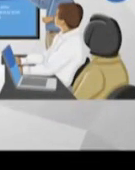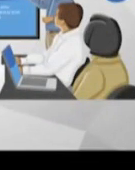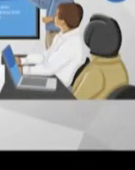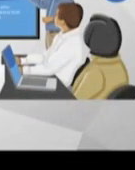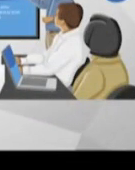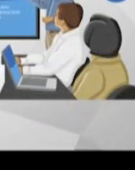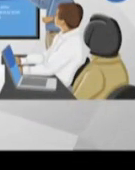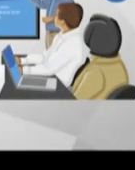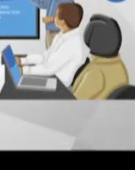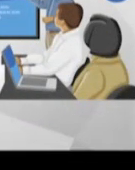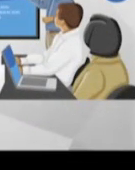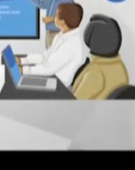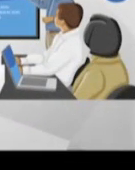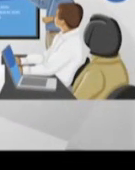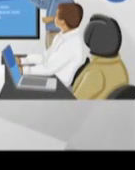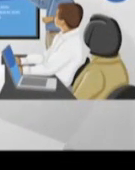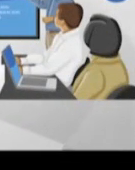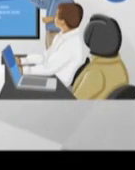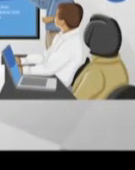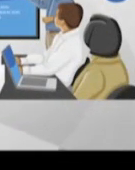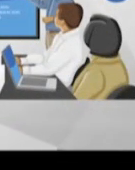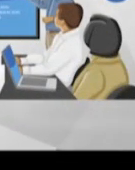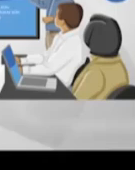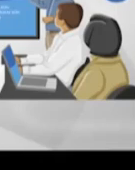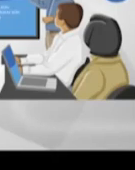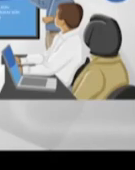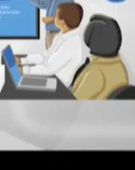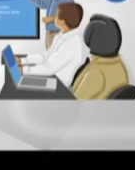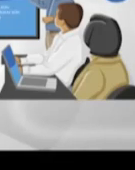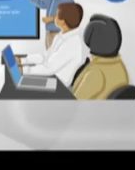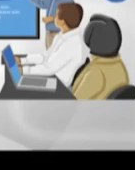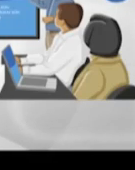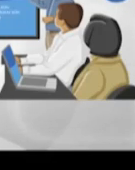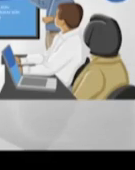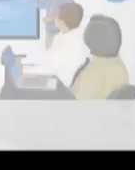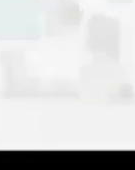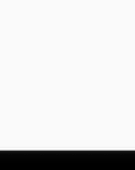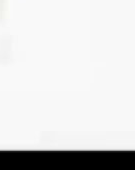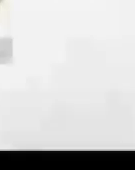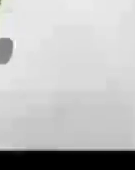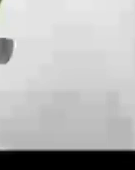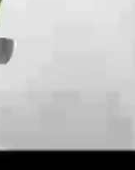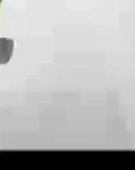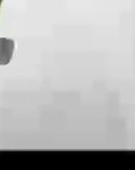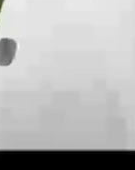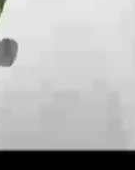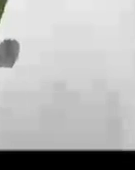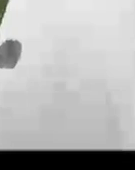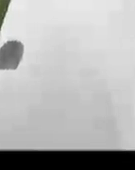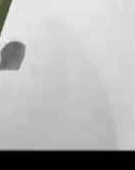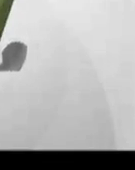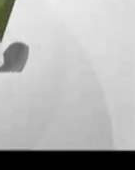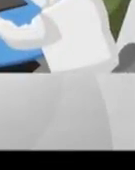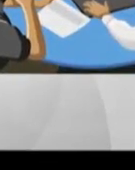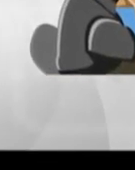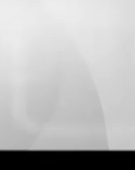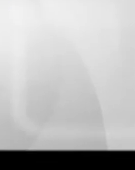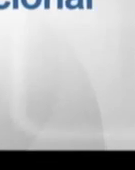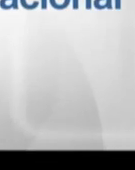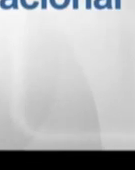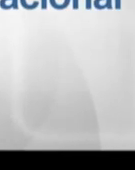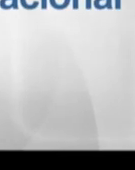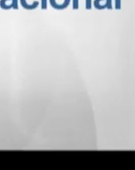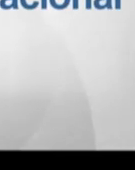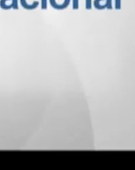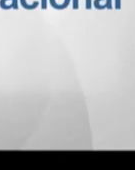únicamente para los medios comunitarios, de acuerdo a lo que establece el reglamento. Esto requiere de un análisis riguroso de cada